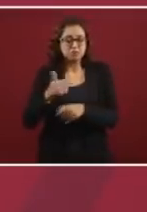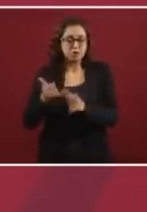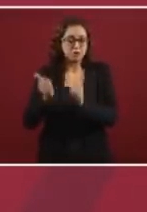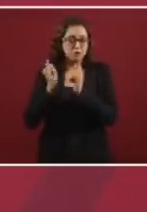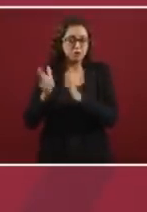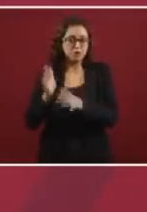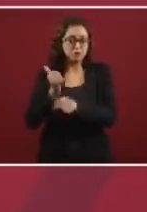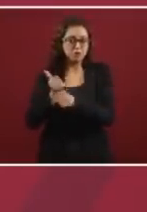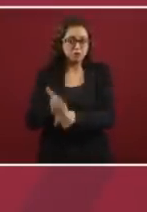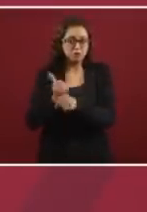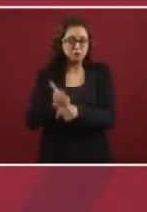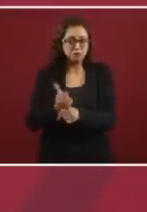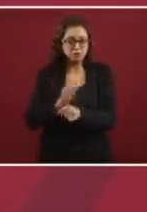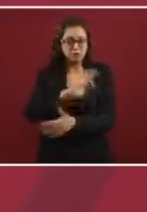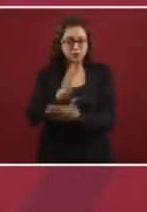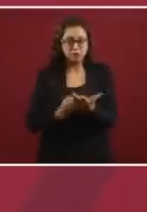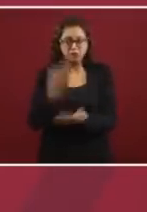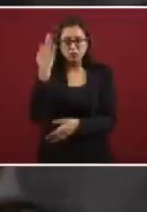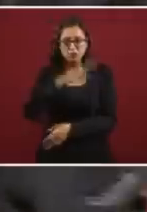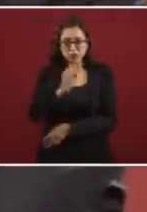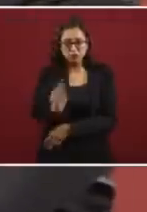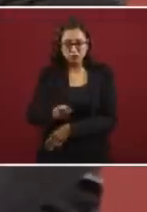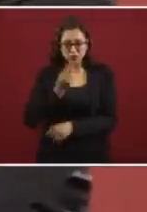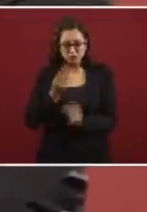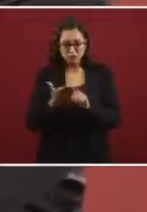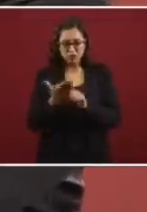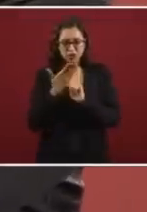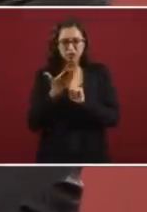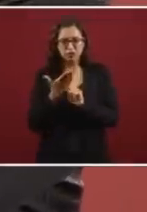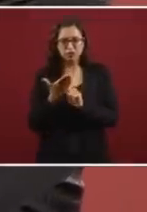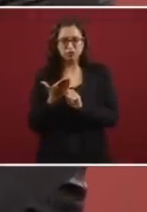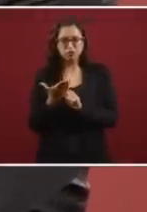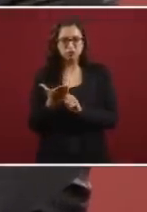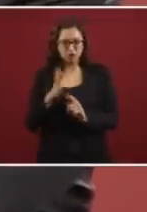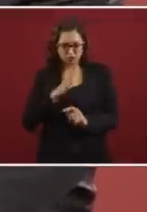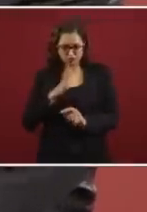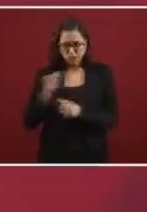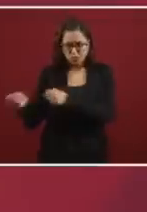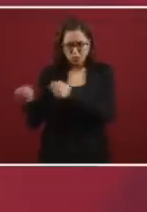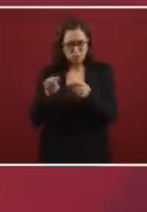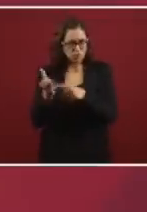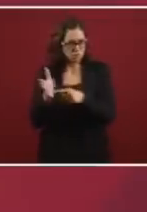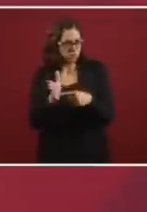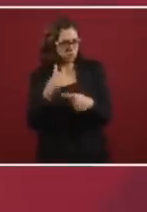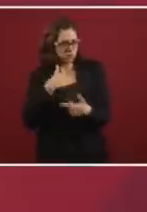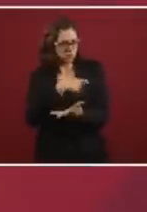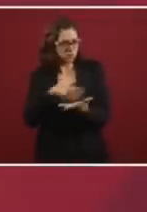y le dieron una factura falsa va a poder decir aquí están los micrófonos